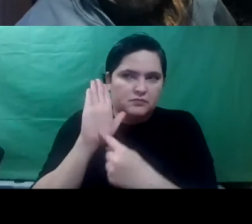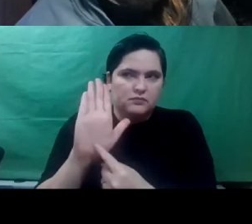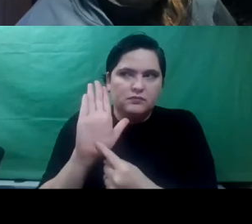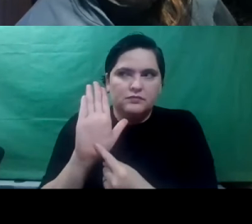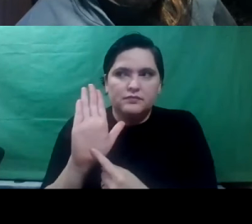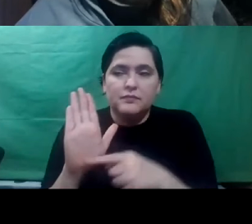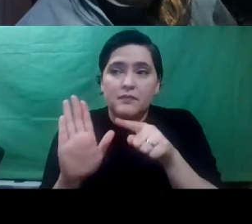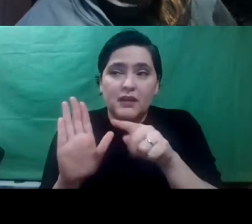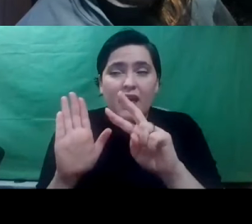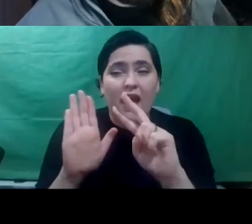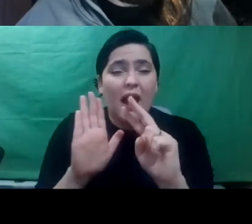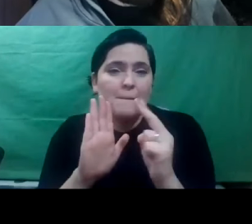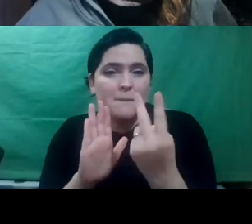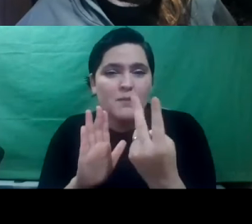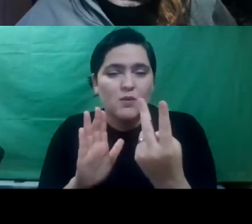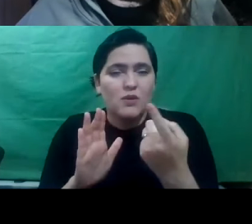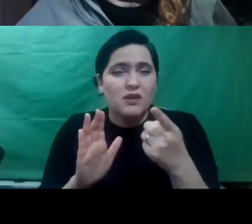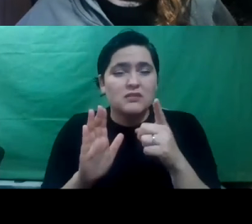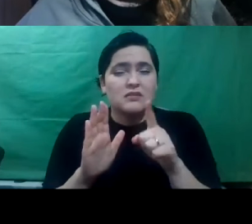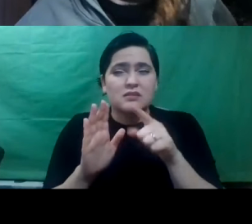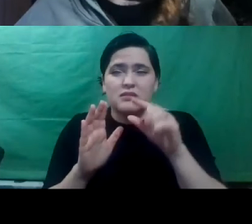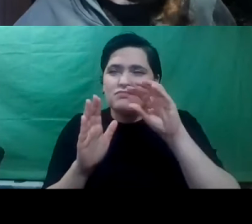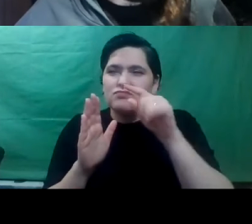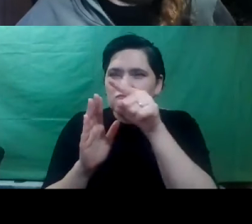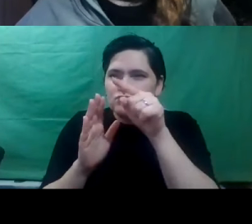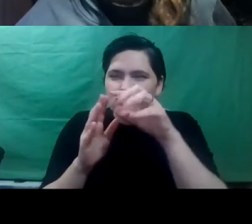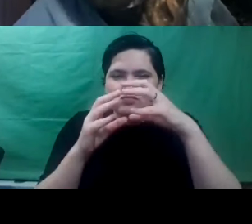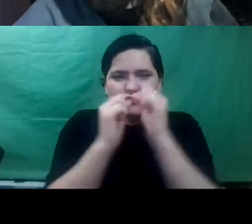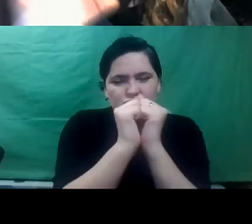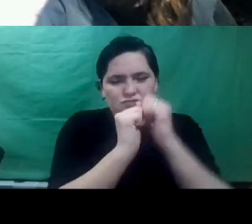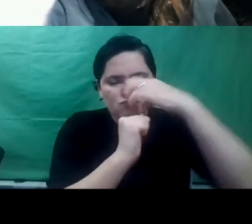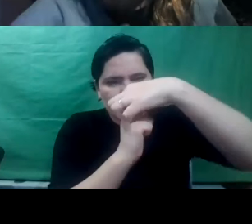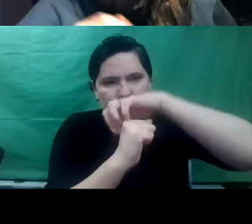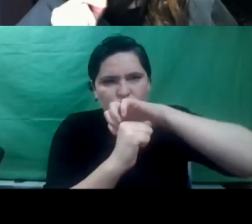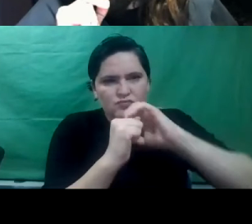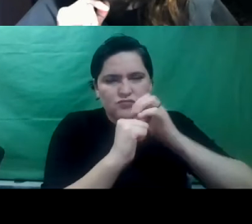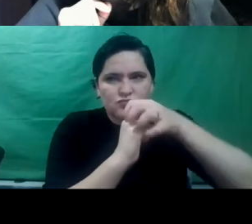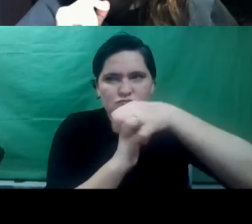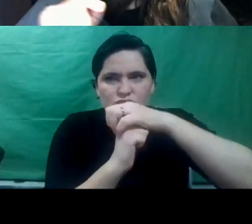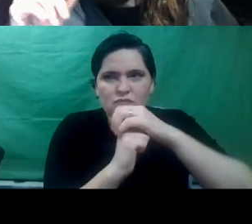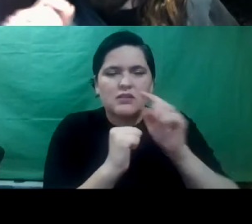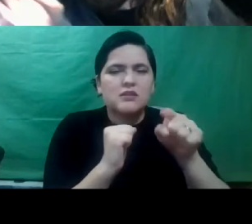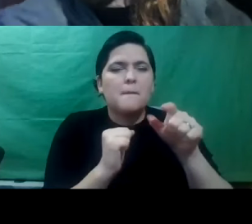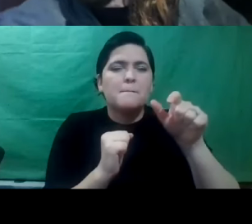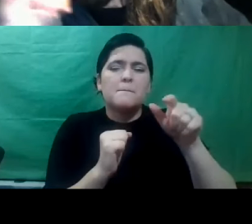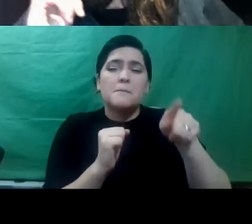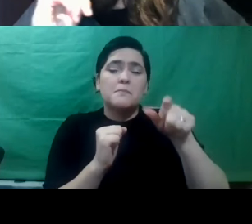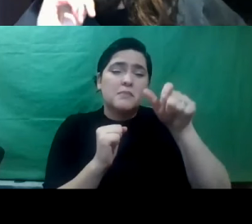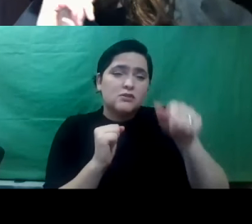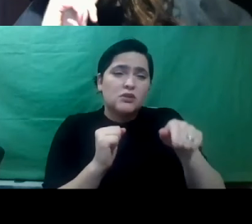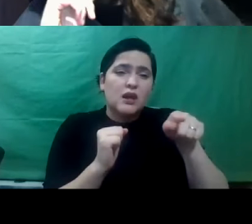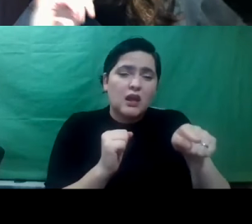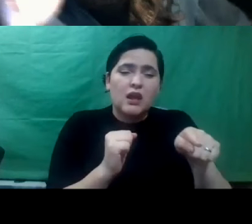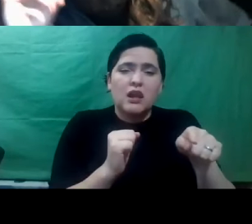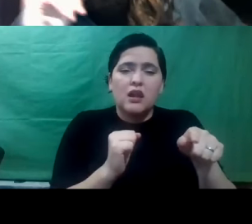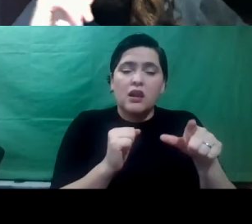es el cambio de entropía de cada región. Esto es del TACH. Entonces tomamos la entropía en la condición de placebo para una región y tomamos la entropía en